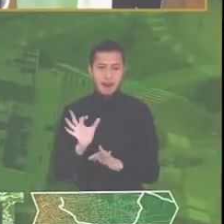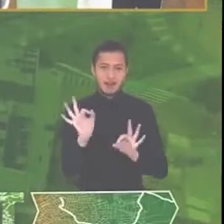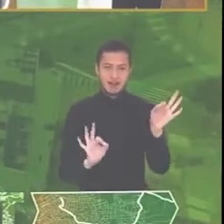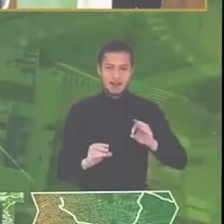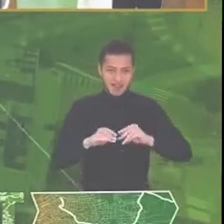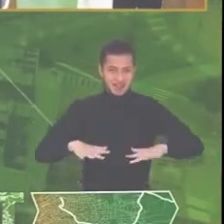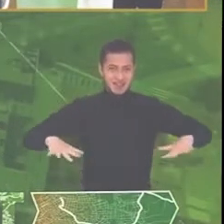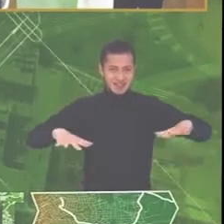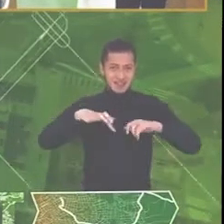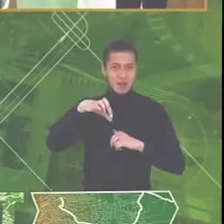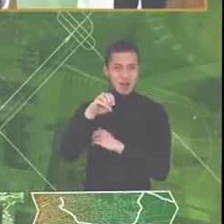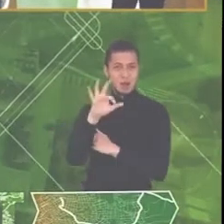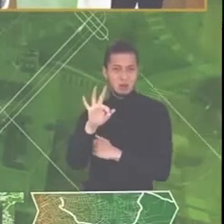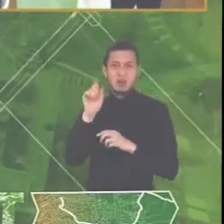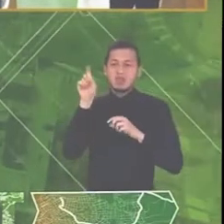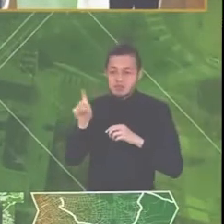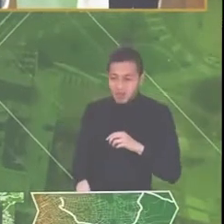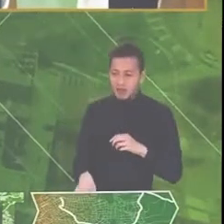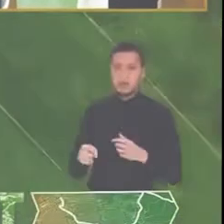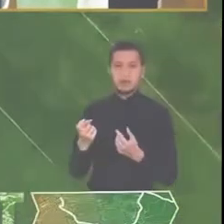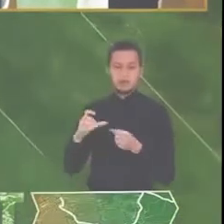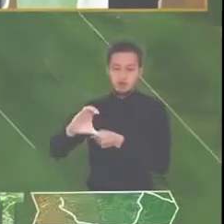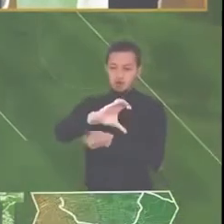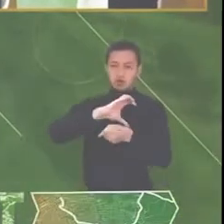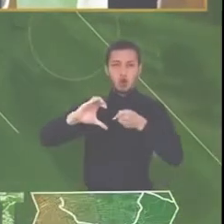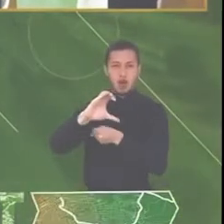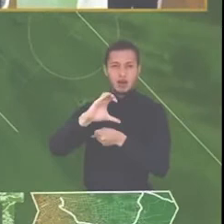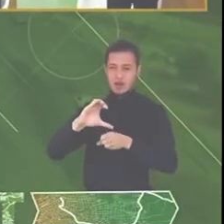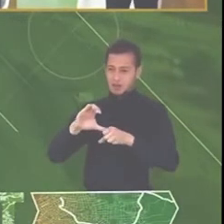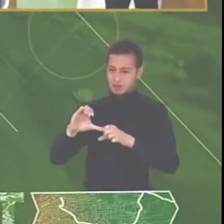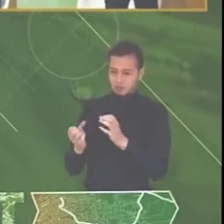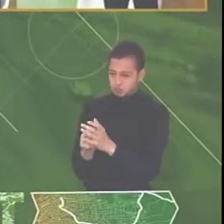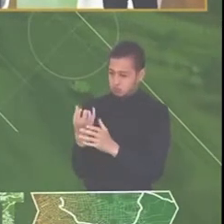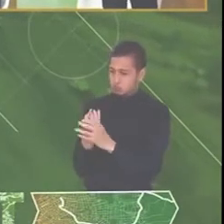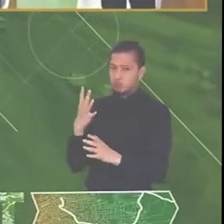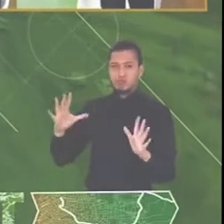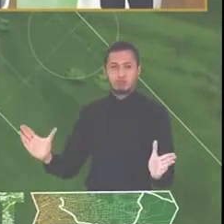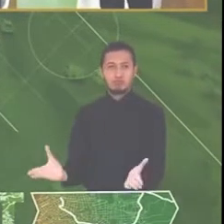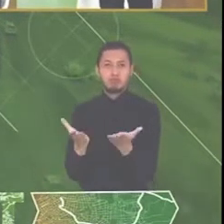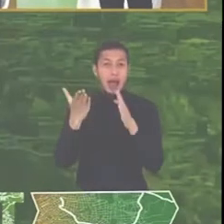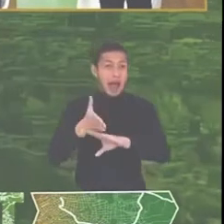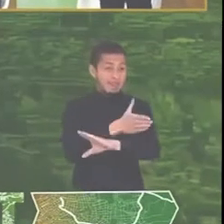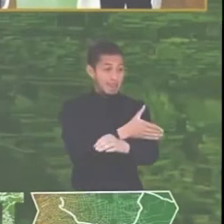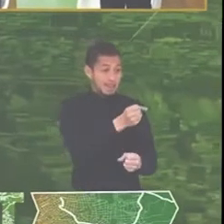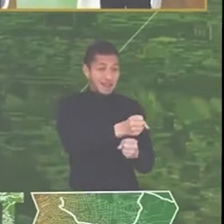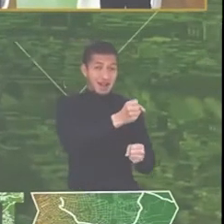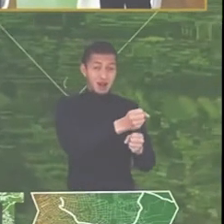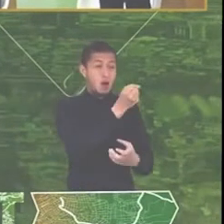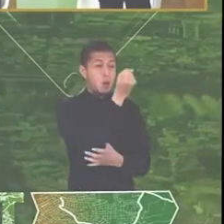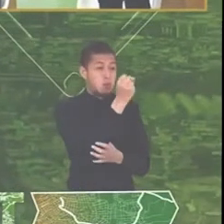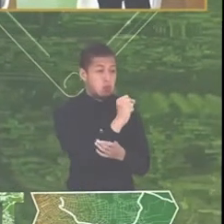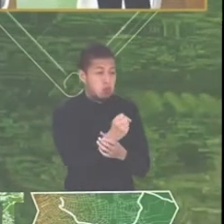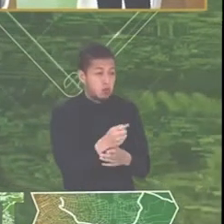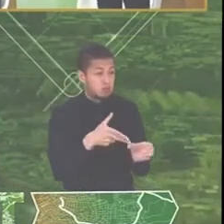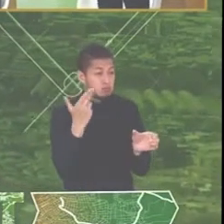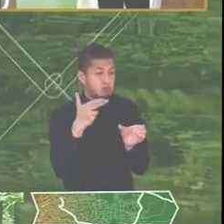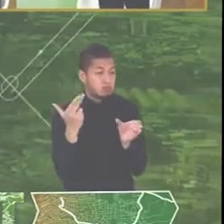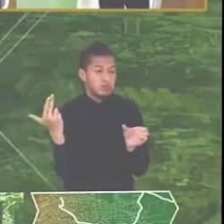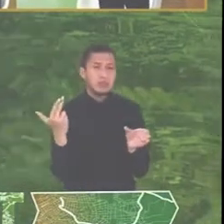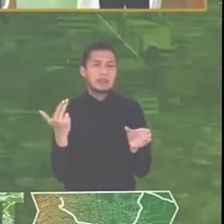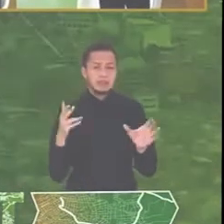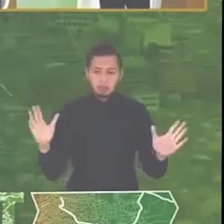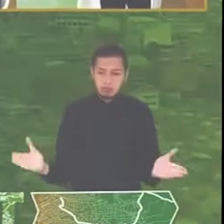por aquí tenía yo apuntado dicen que esta es la ciudad del desempleo de la pobreza del